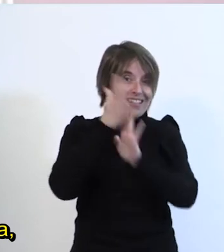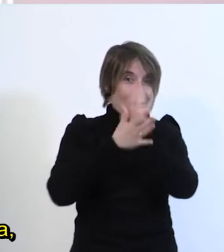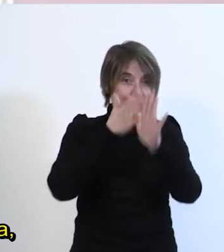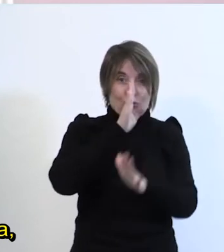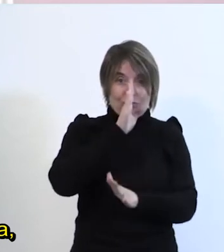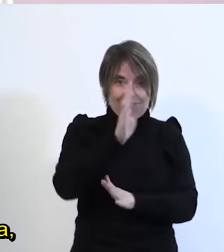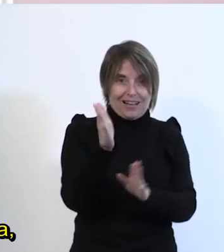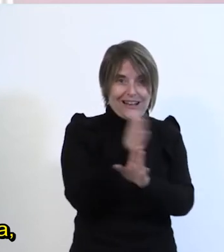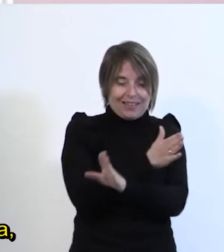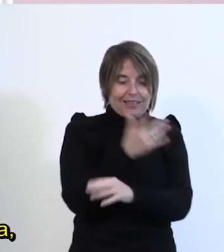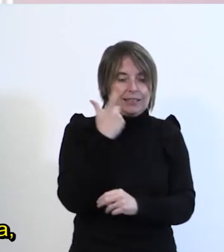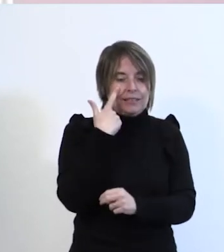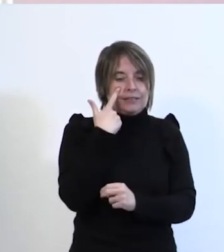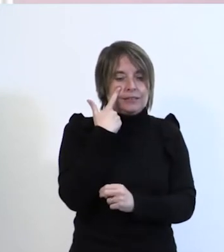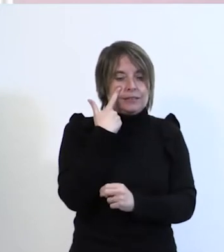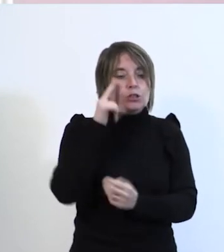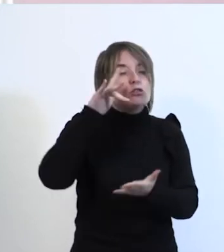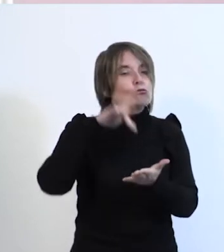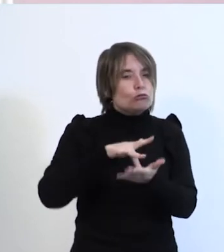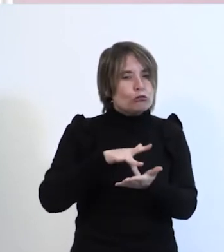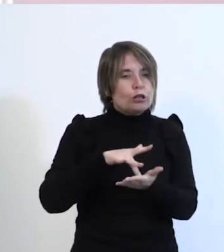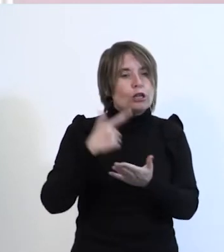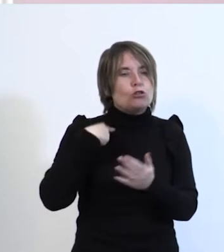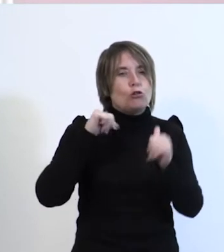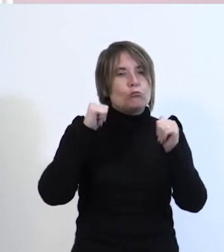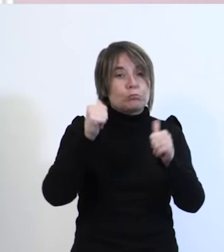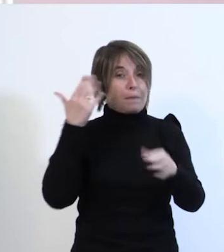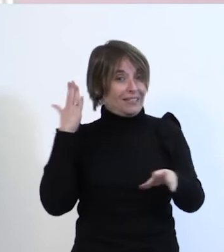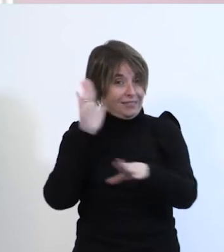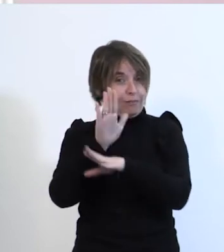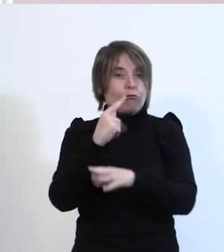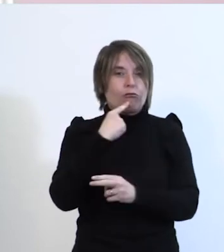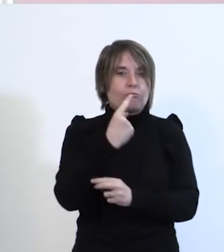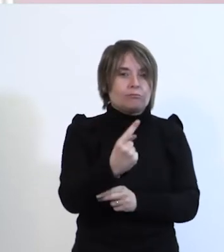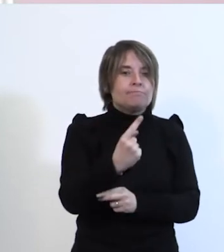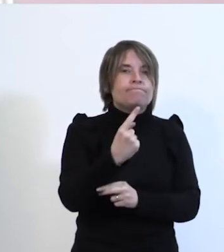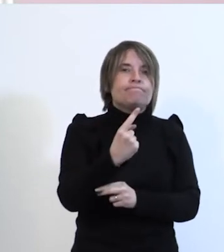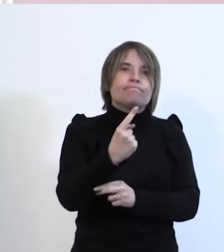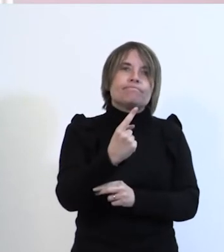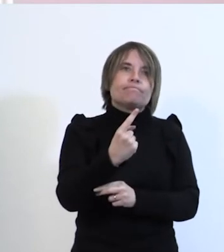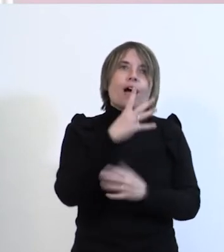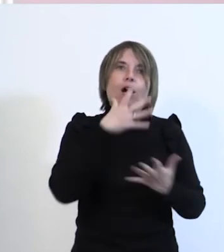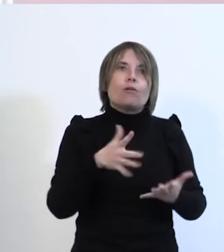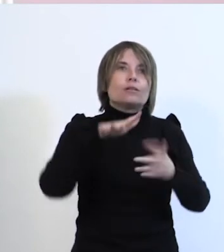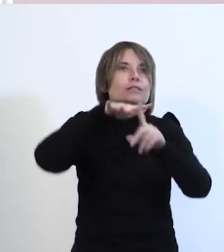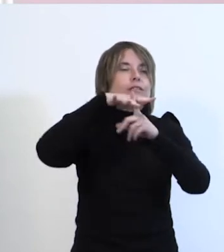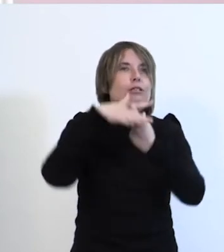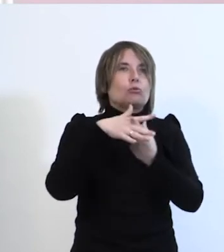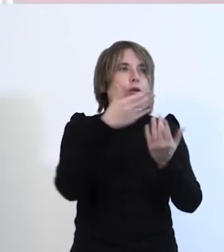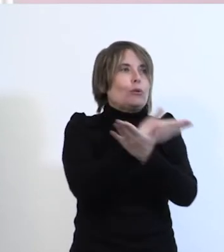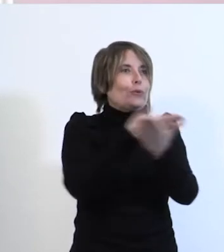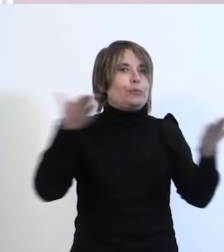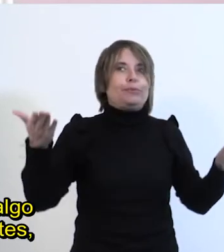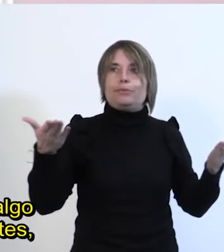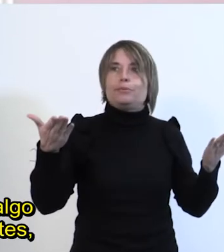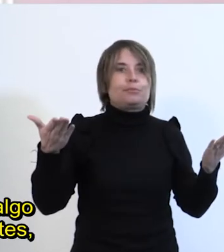antes de entrar en directo, Morena, lo que está sucediendo. Yo comentaba al principio en la presentación que al final estamos viendo unas